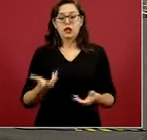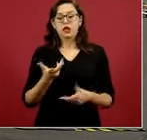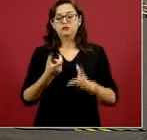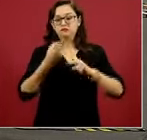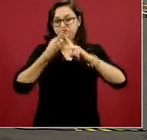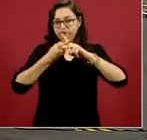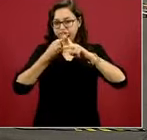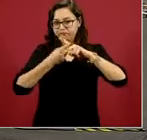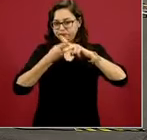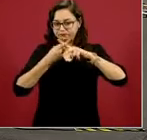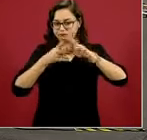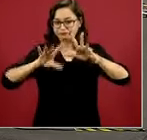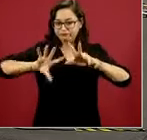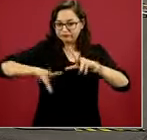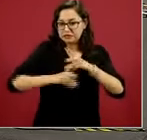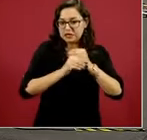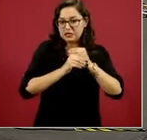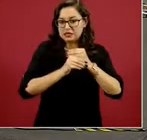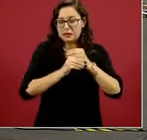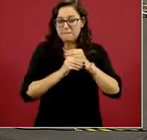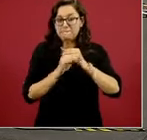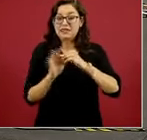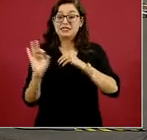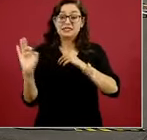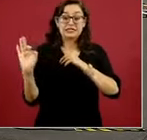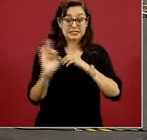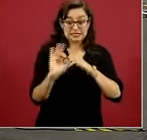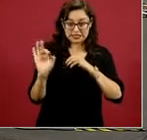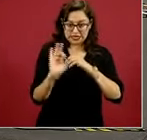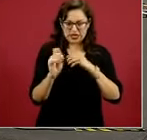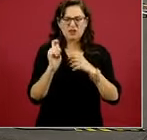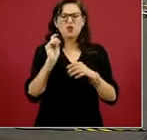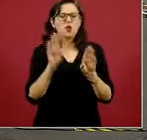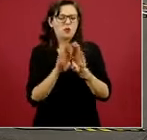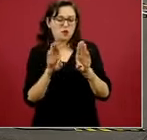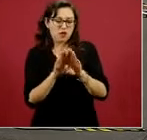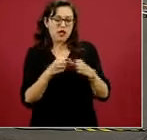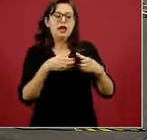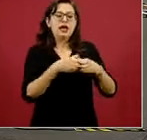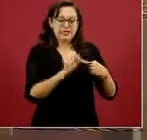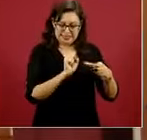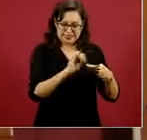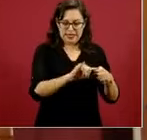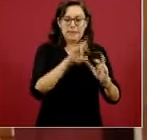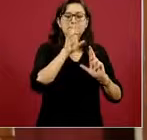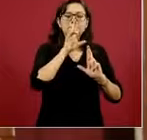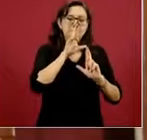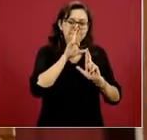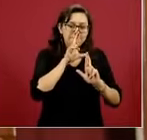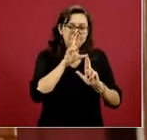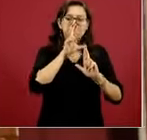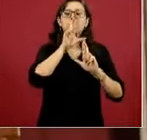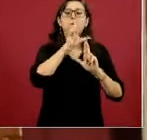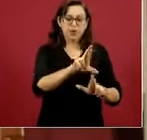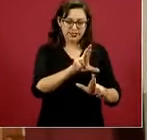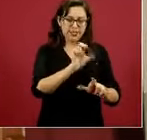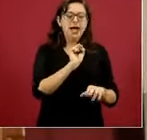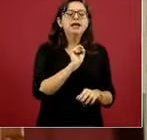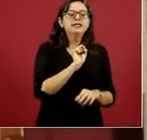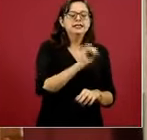estimados. Los casos estimados, que lo que se usa son los casos confirmados más de los casos sospechosos,